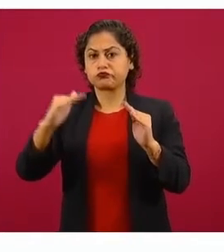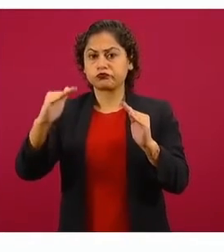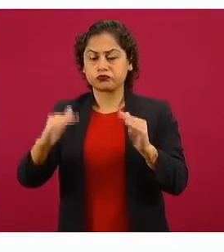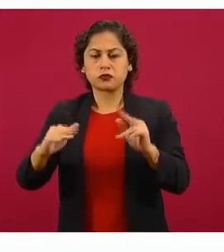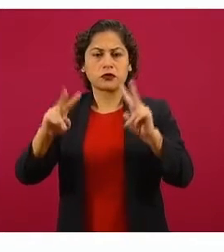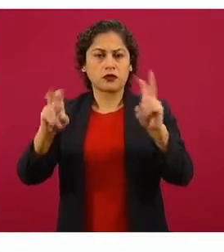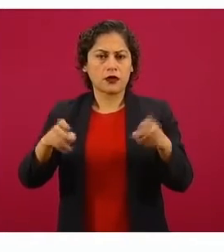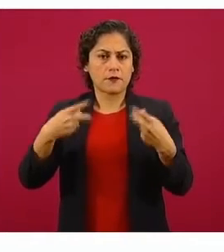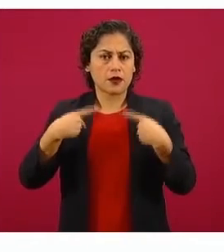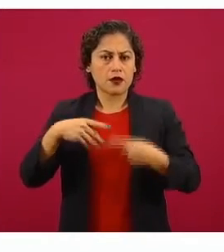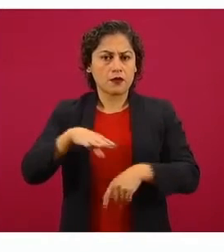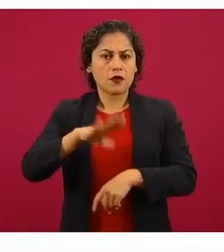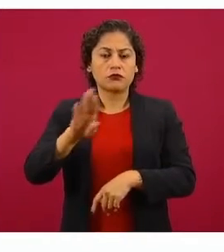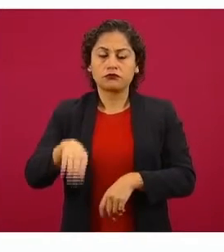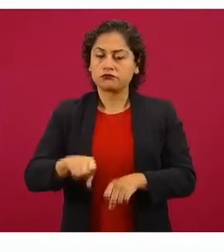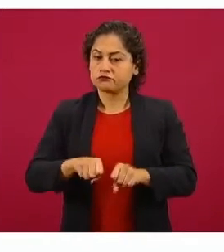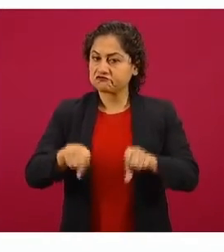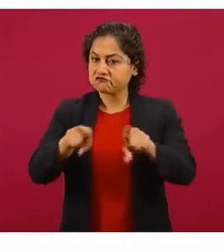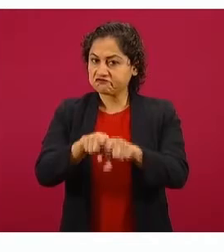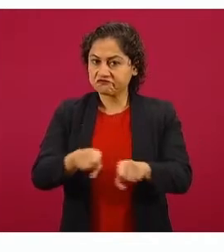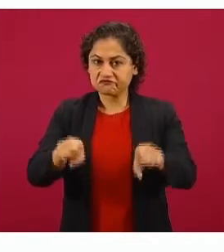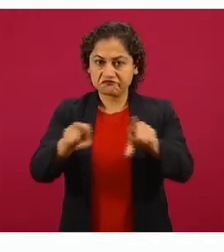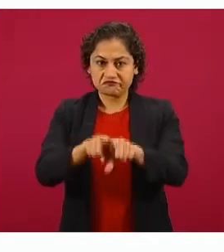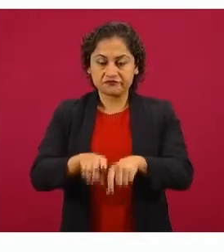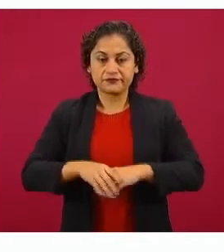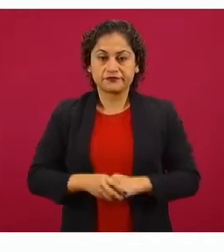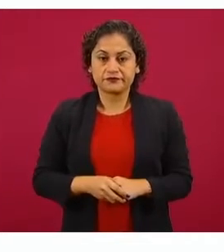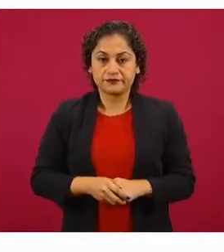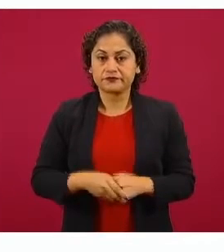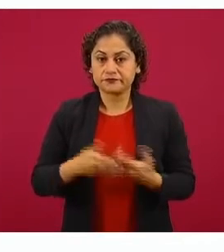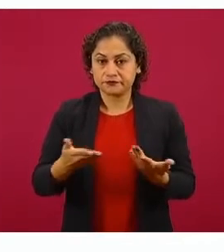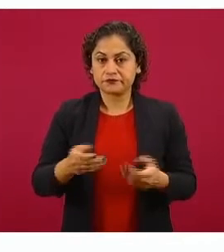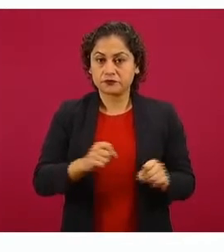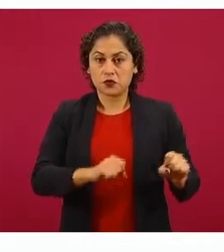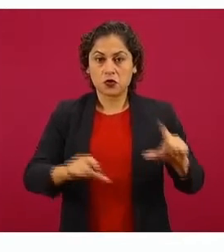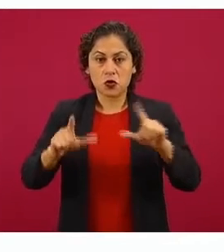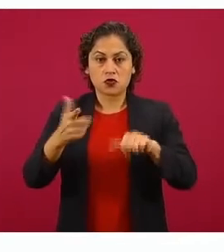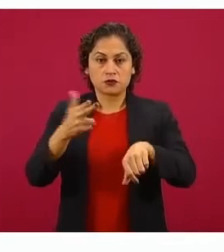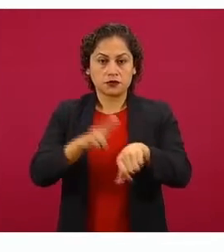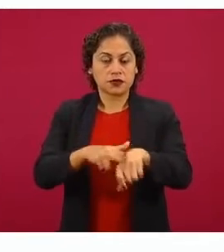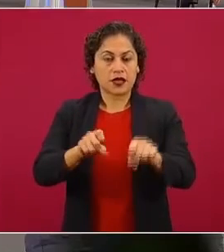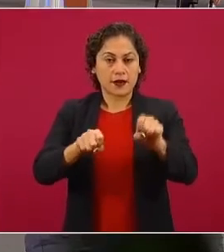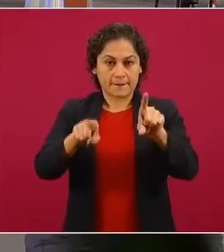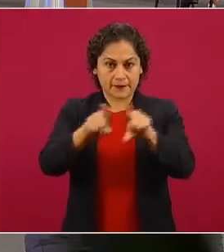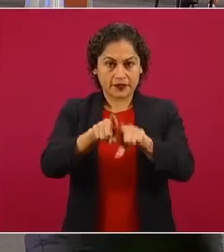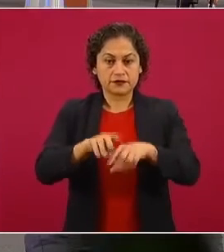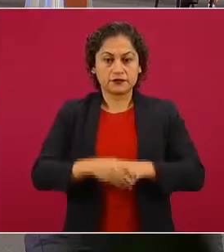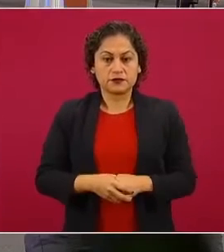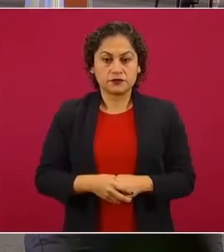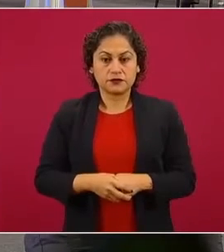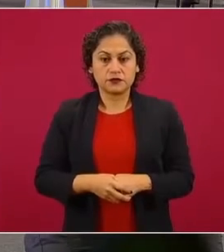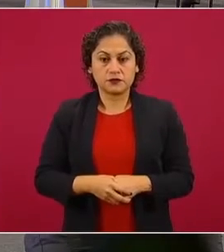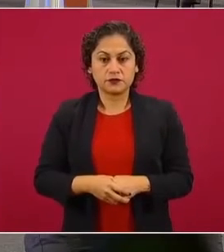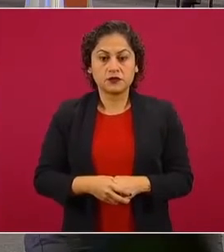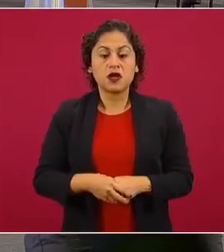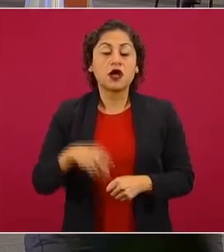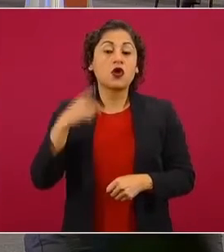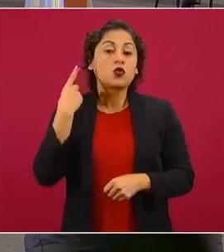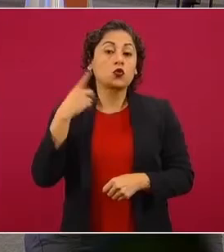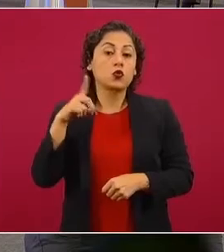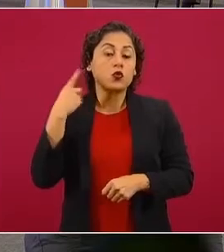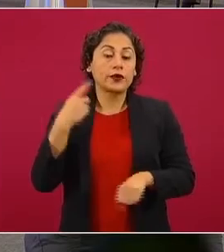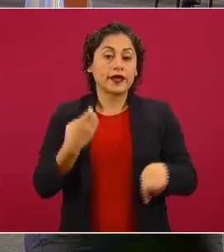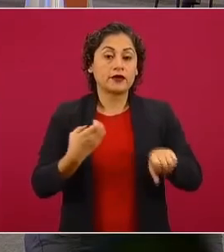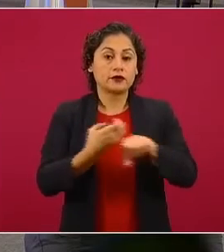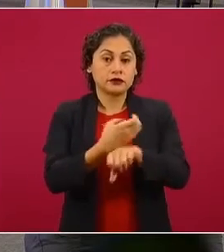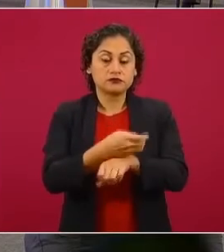vean ustedes, de manera muy consistente. La siguiente, lo mismo en la hospitalización. La siguiente. En Durango tenemos